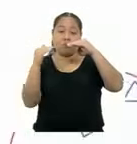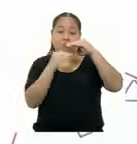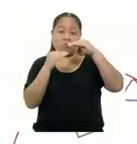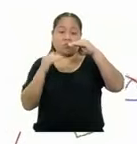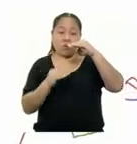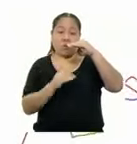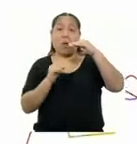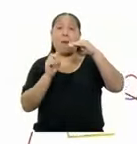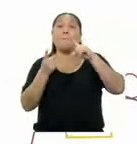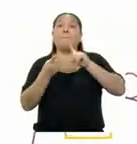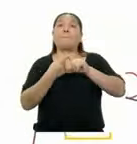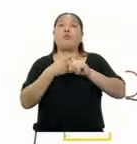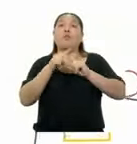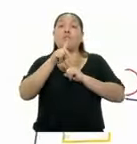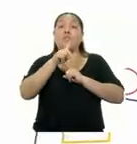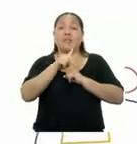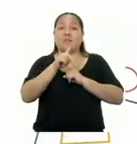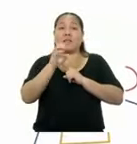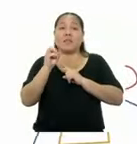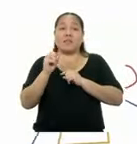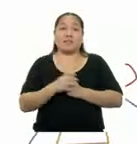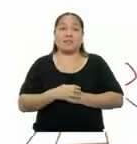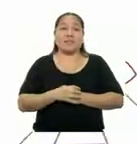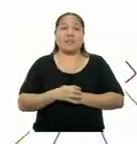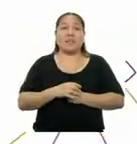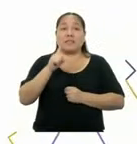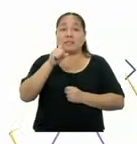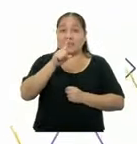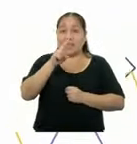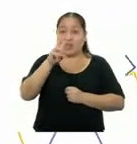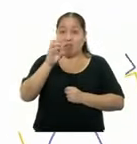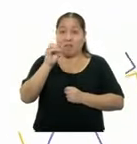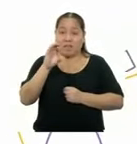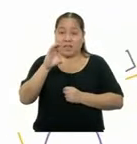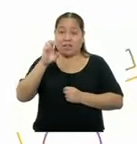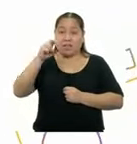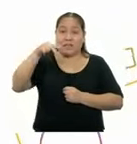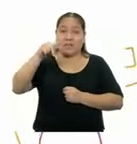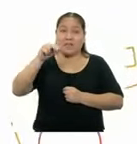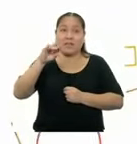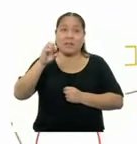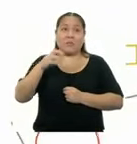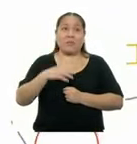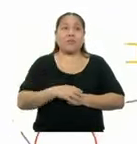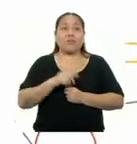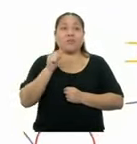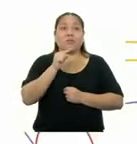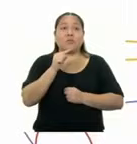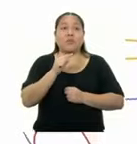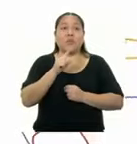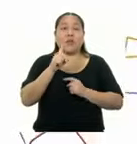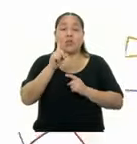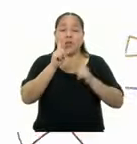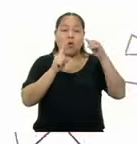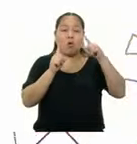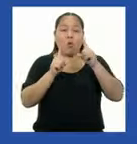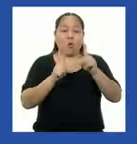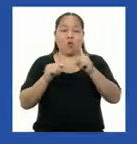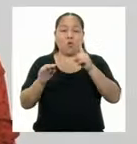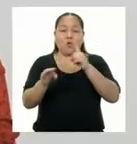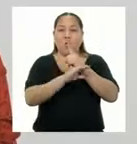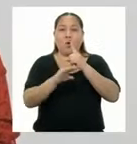10. 120 centímetros. La escala en que te han pedido dibujar es de 1 a